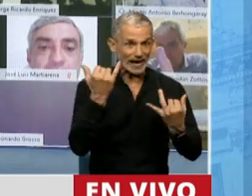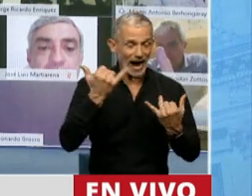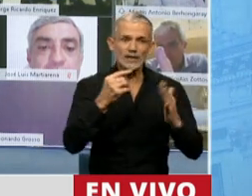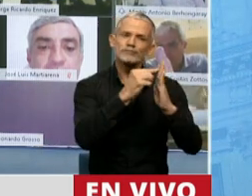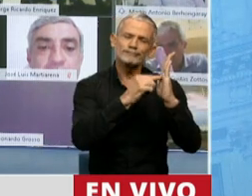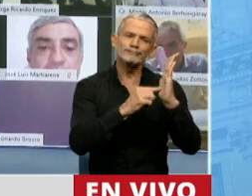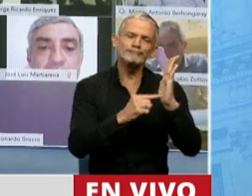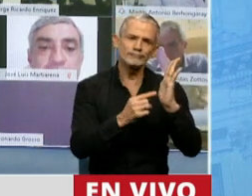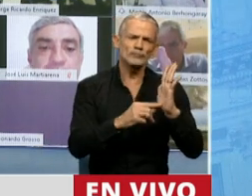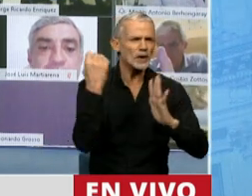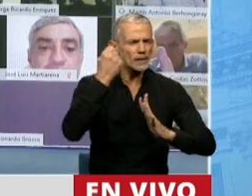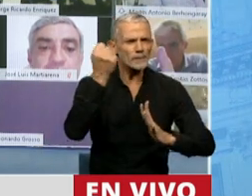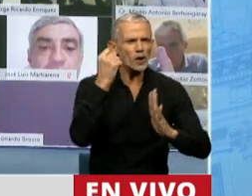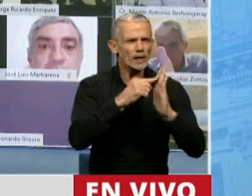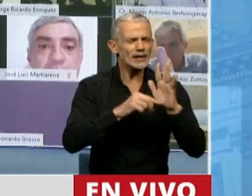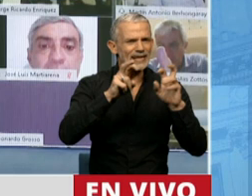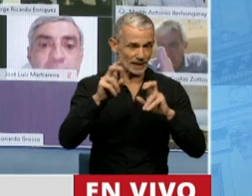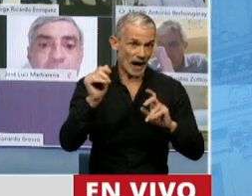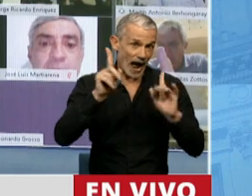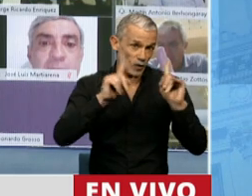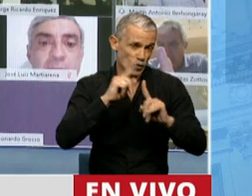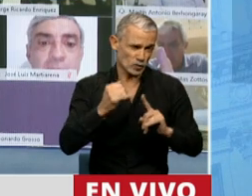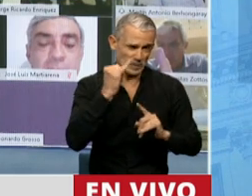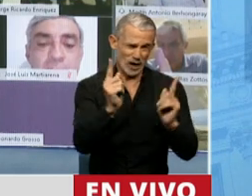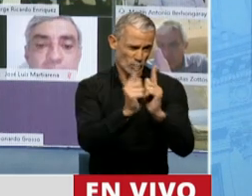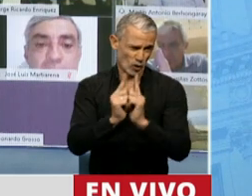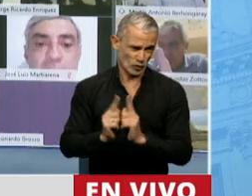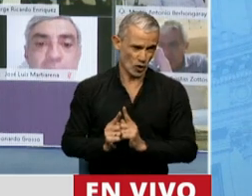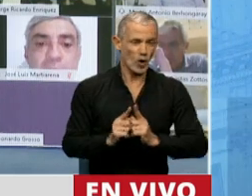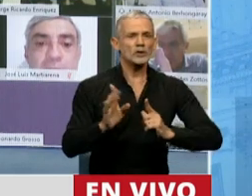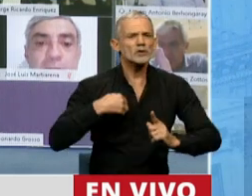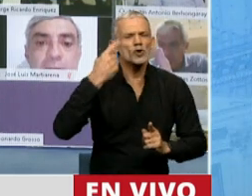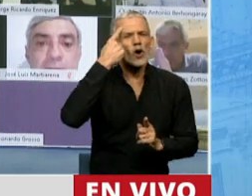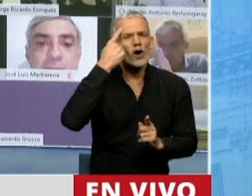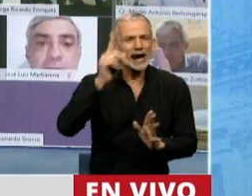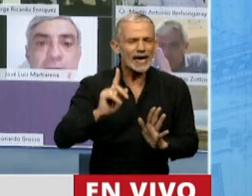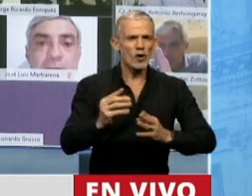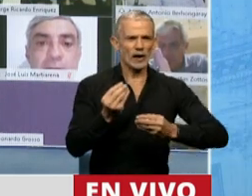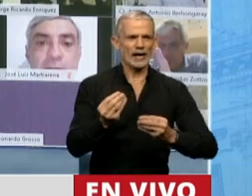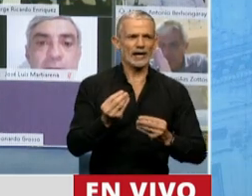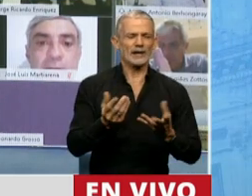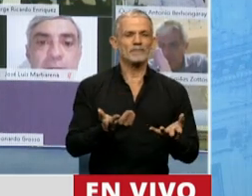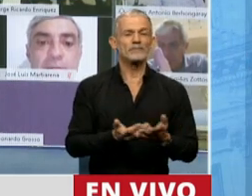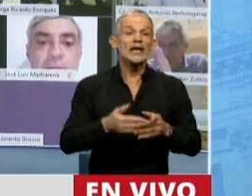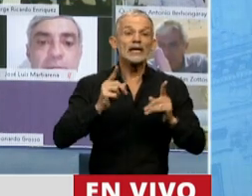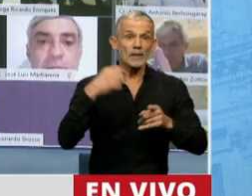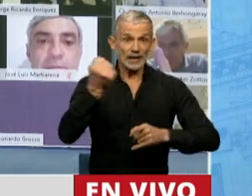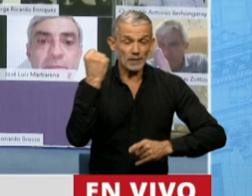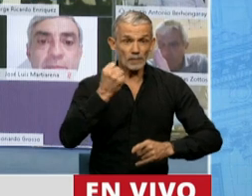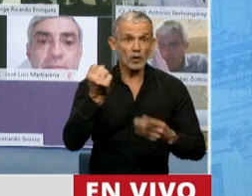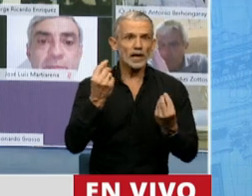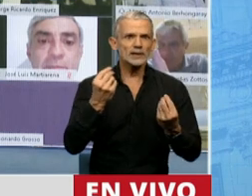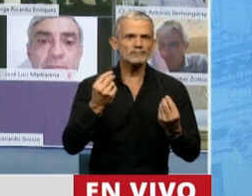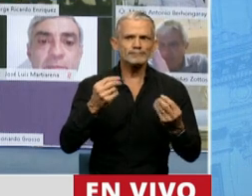aspectos que son relevantes y algunos me voy a referir brevemente Pero creo que es también eh importante y en el